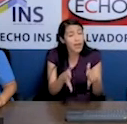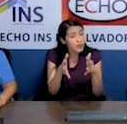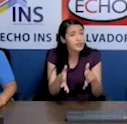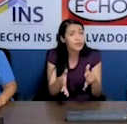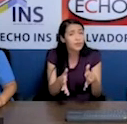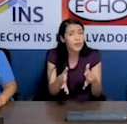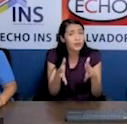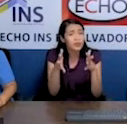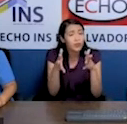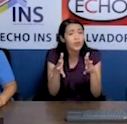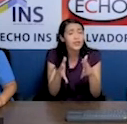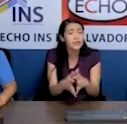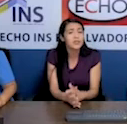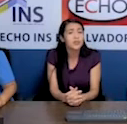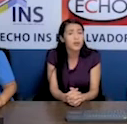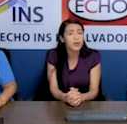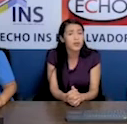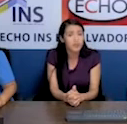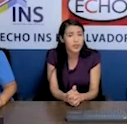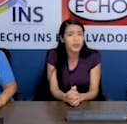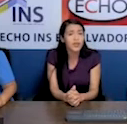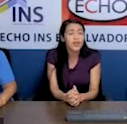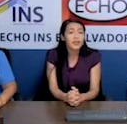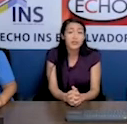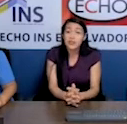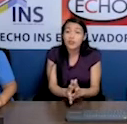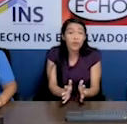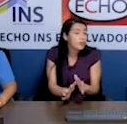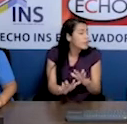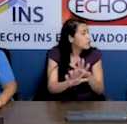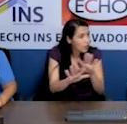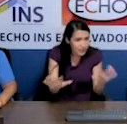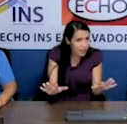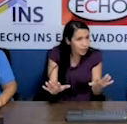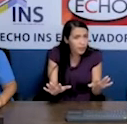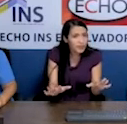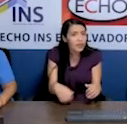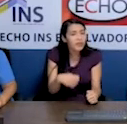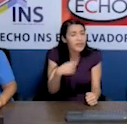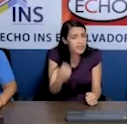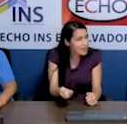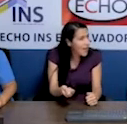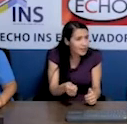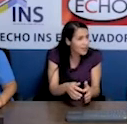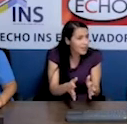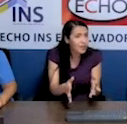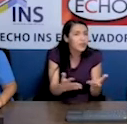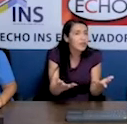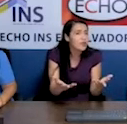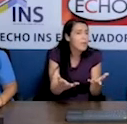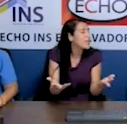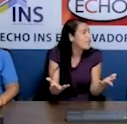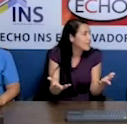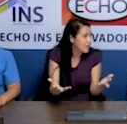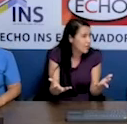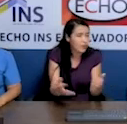hayan debutado en este momento con este síndrome convulsivo. Si no, no está documentado iniciar de